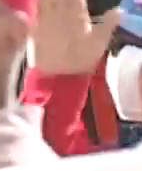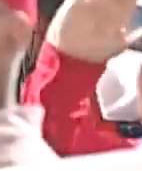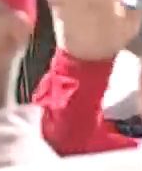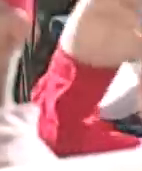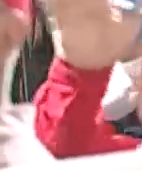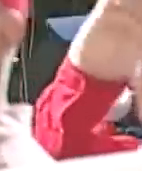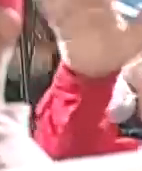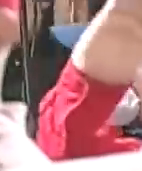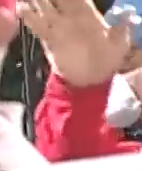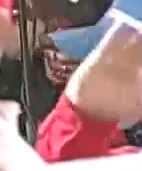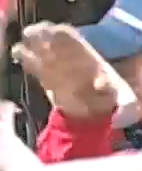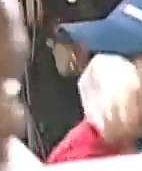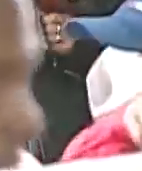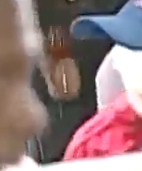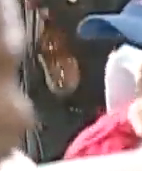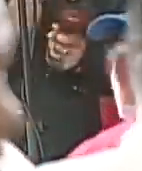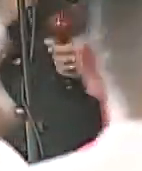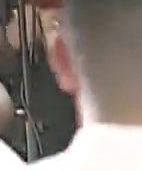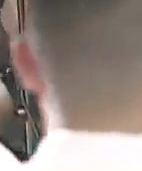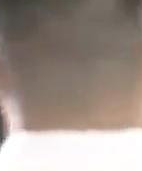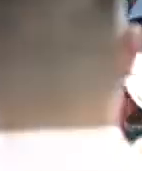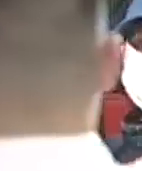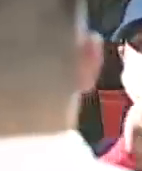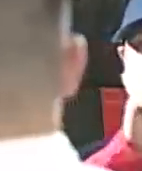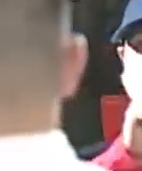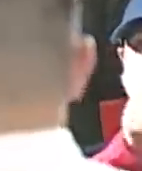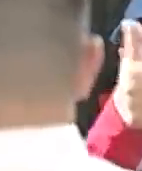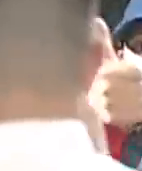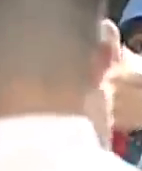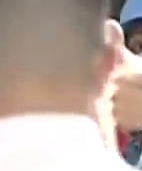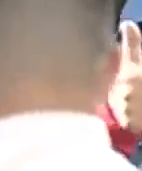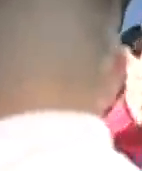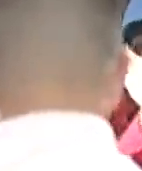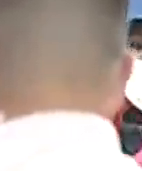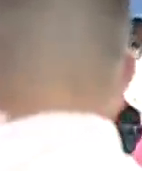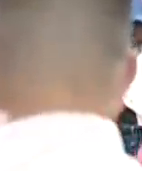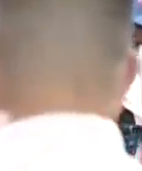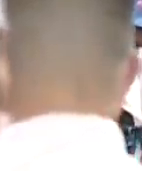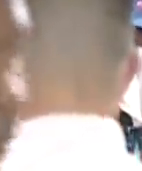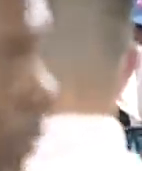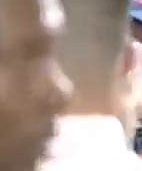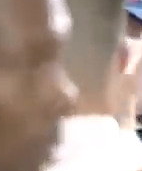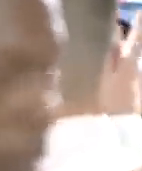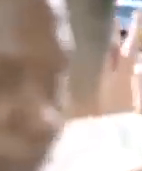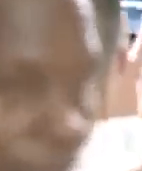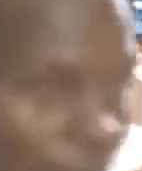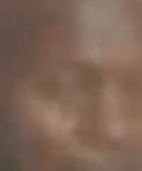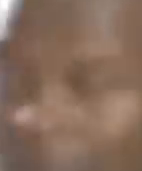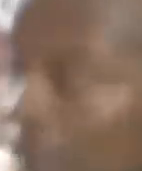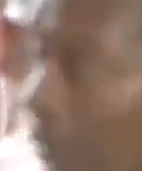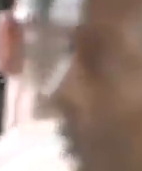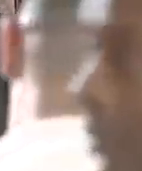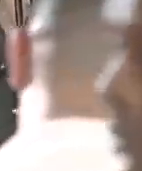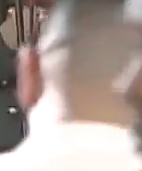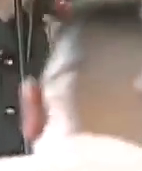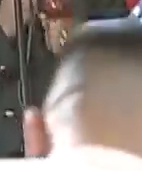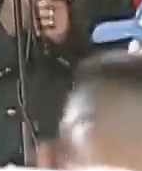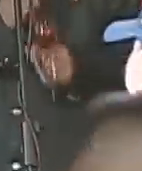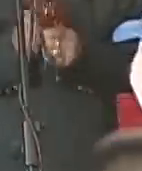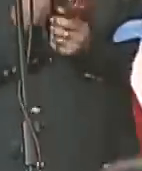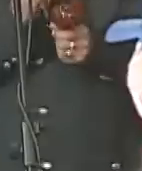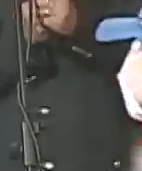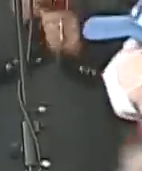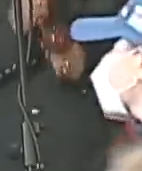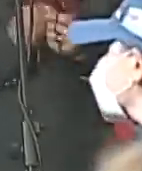productivos de trabajadoras y trabajadores. Importantes anuncios ha dado el día de hoy el jefe de Estado. Por su parte, los